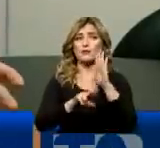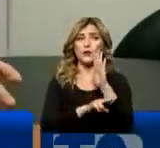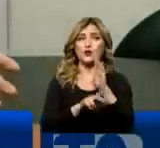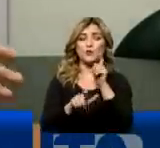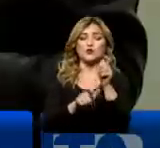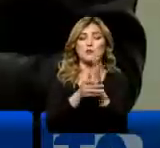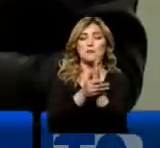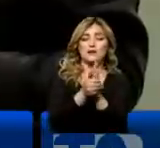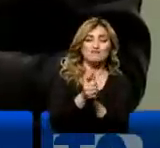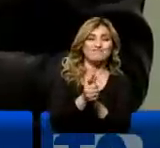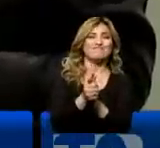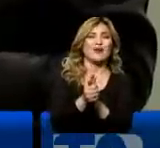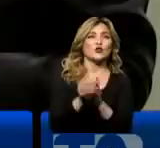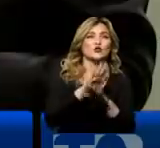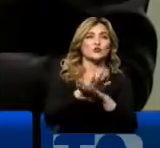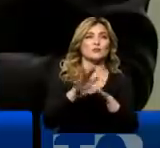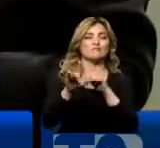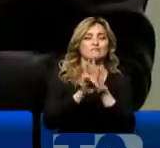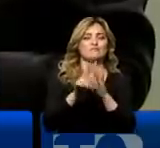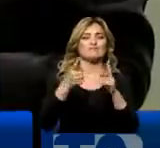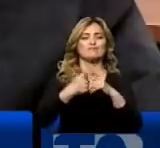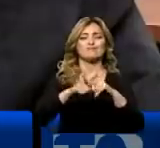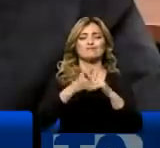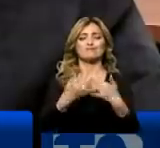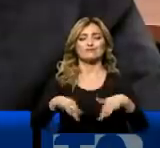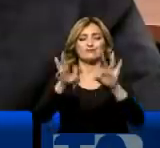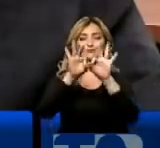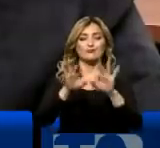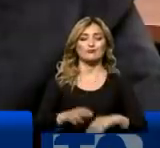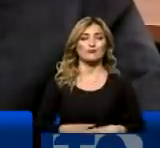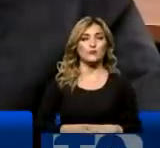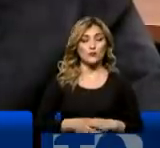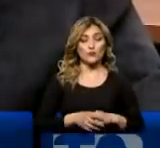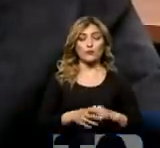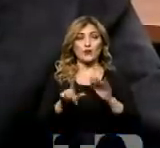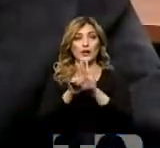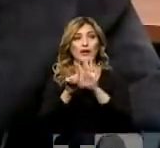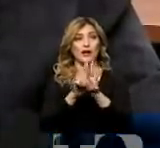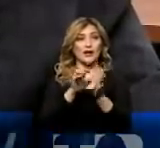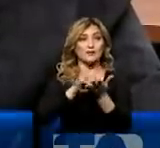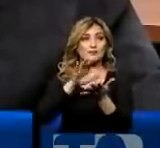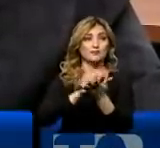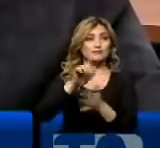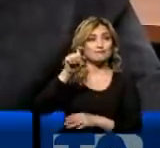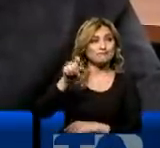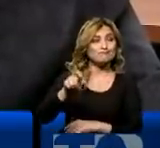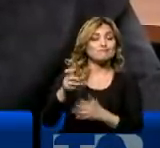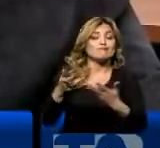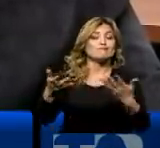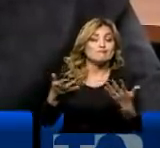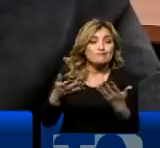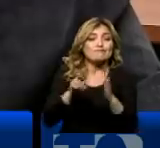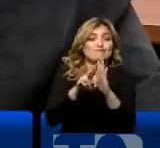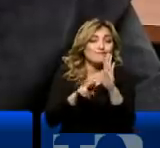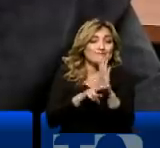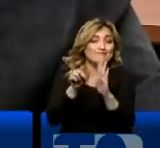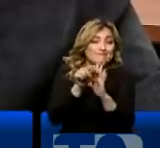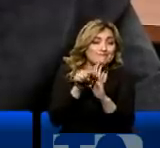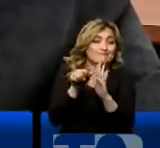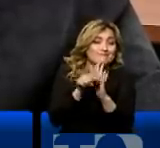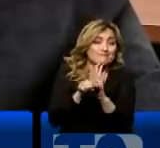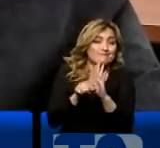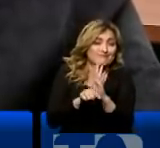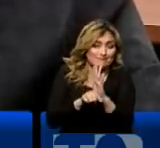legislativa hablan de la importancia de esta herramienta. Las leyes para su aplicación necesitan una reglamentación de detalle que